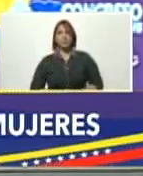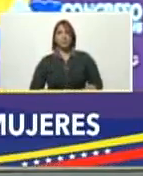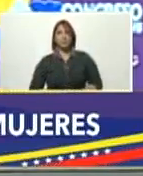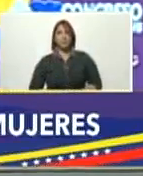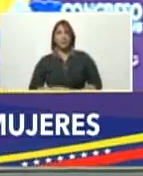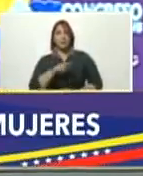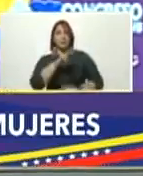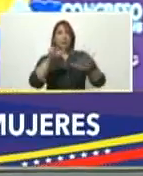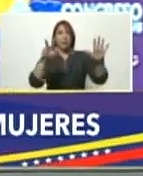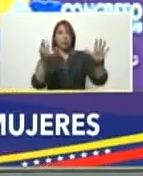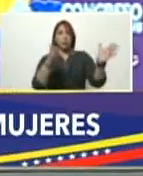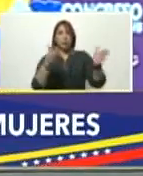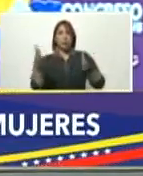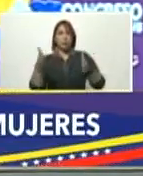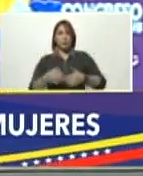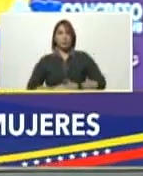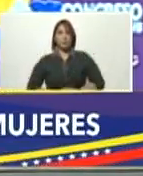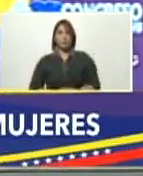28 de marzo,